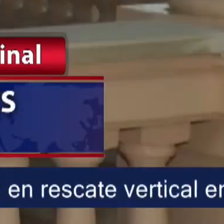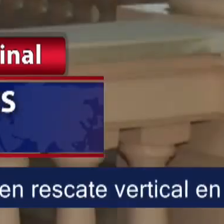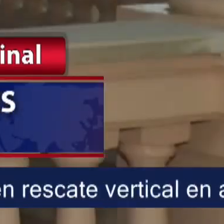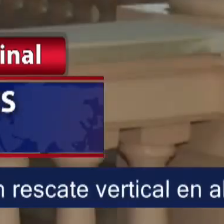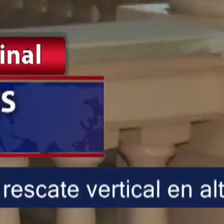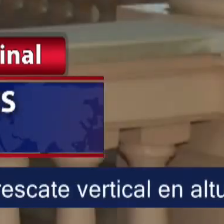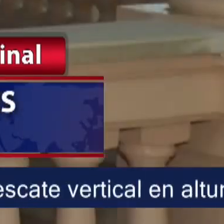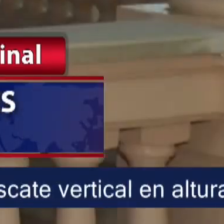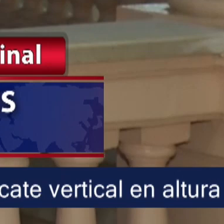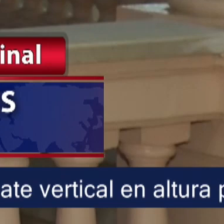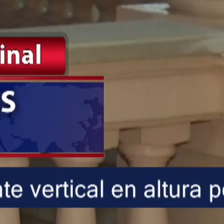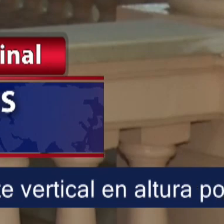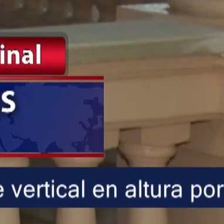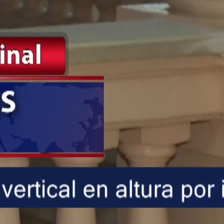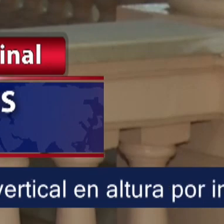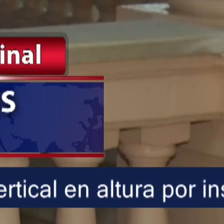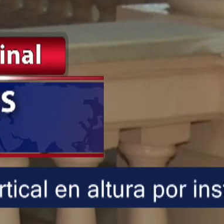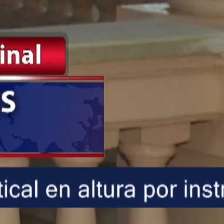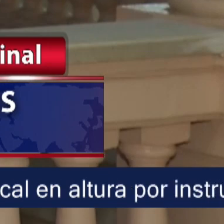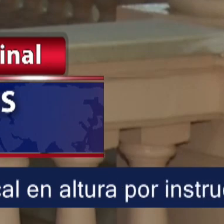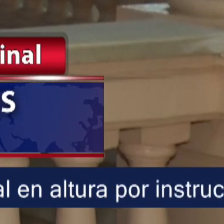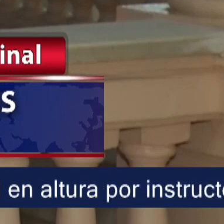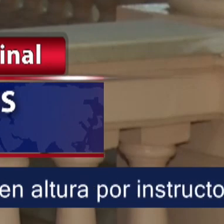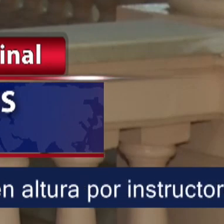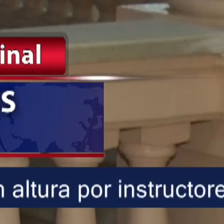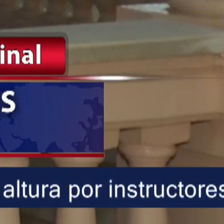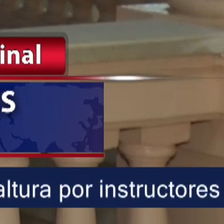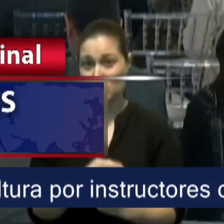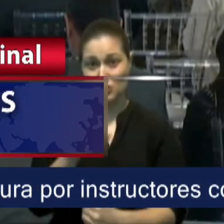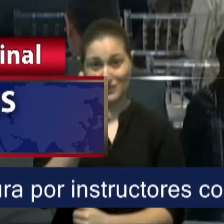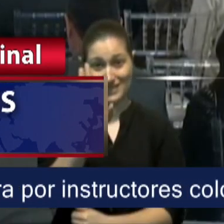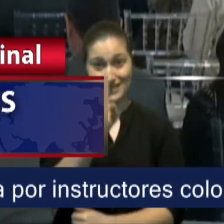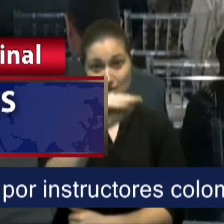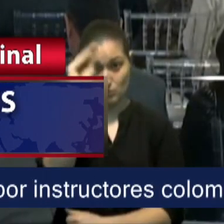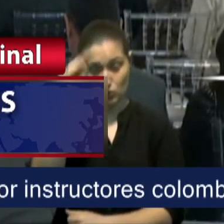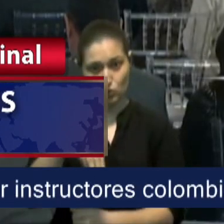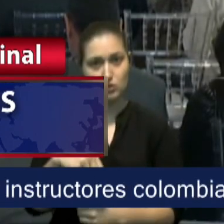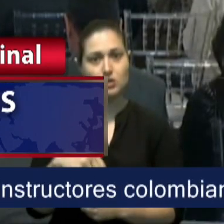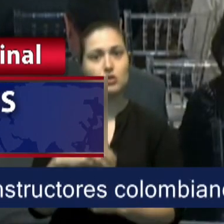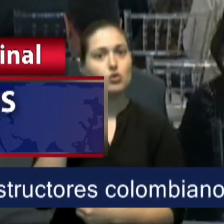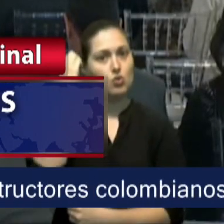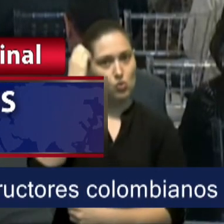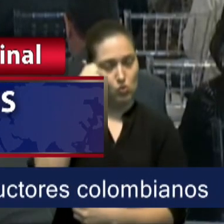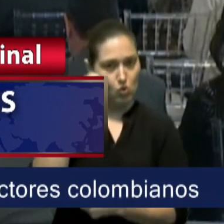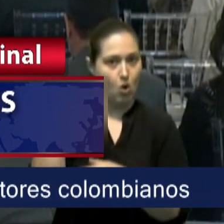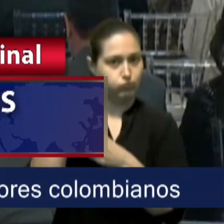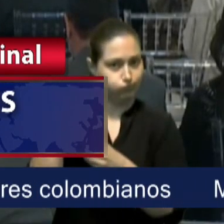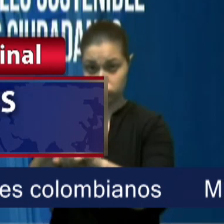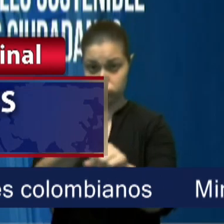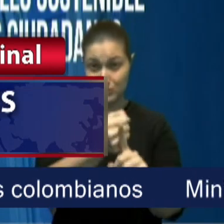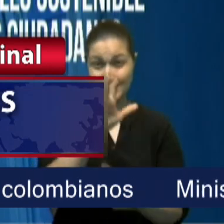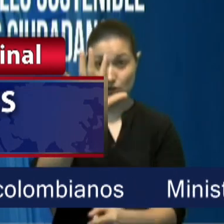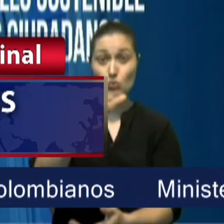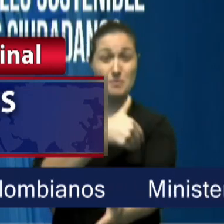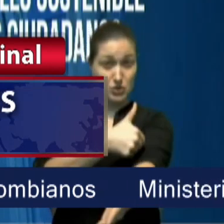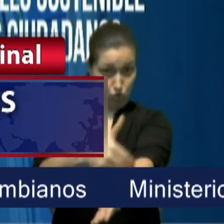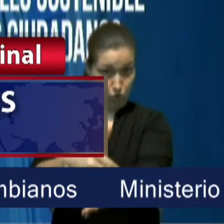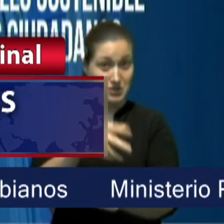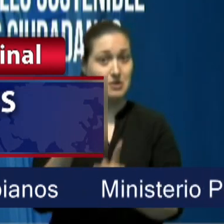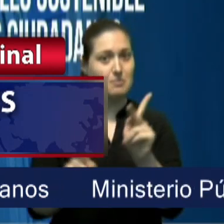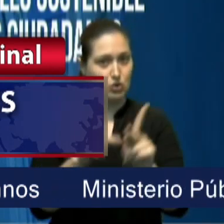así es gracias Muy buenas noches según el presidente Luis abinader promesa está ofreciendo el doble de medicamentos a los